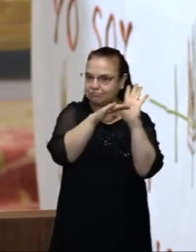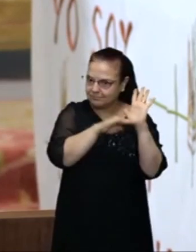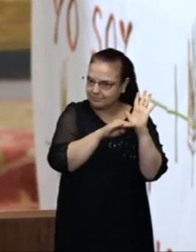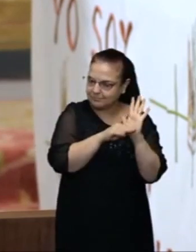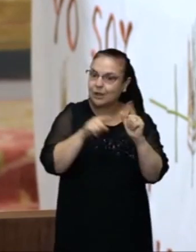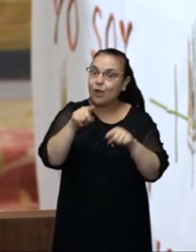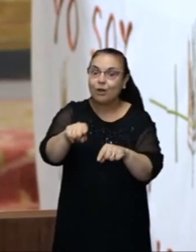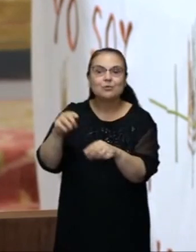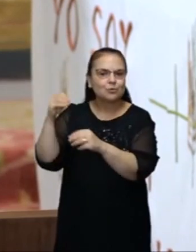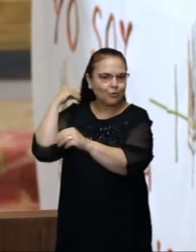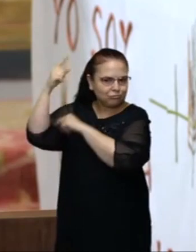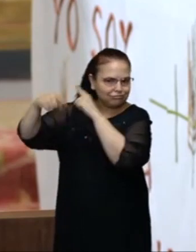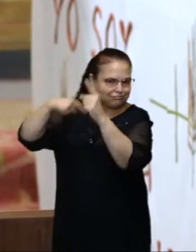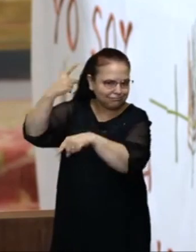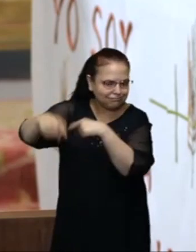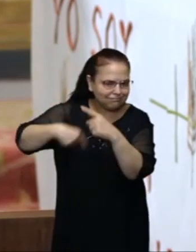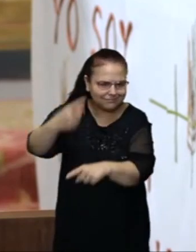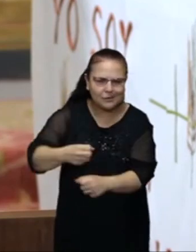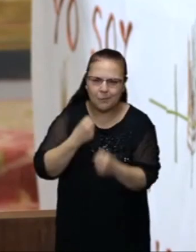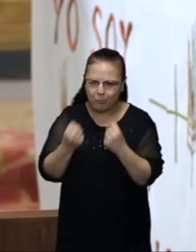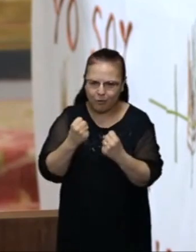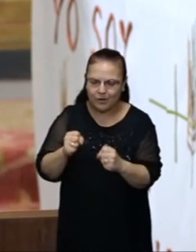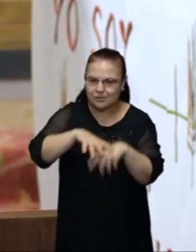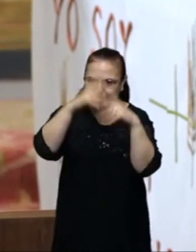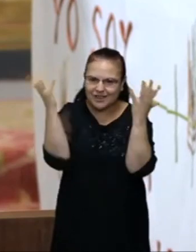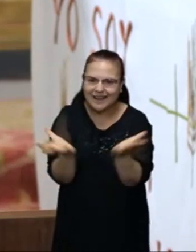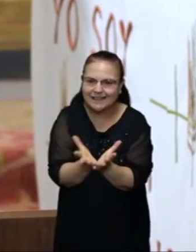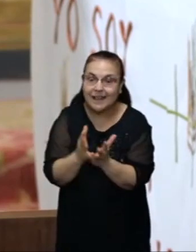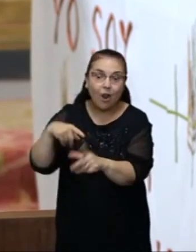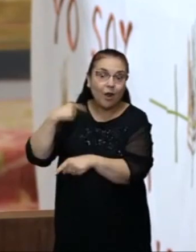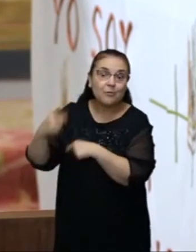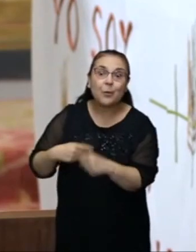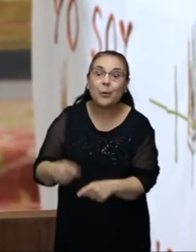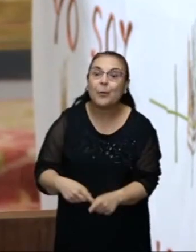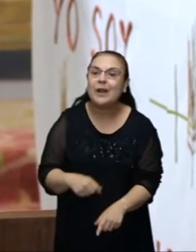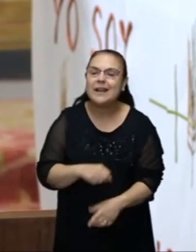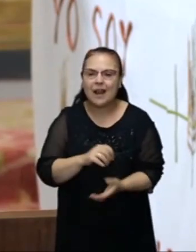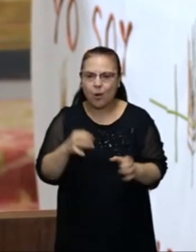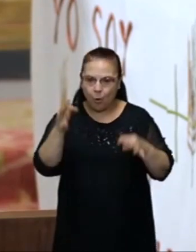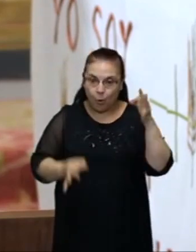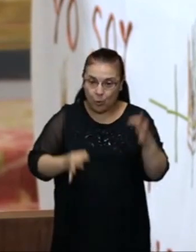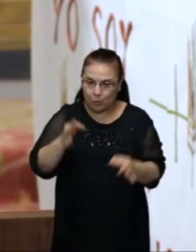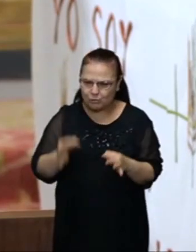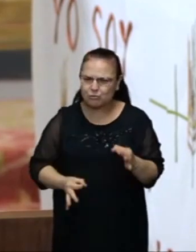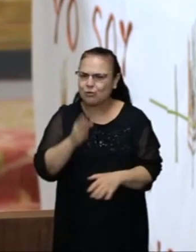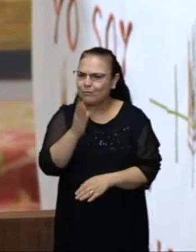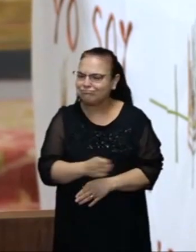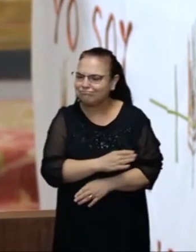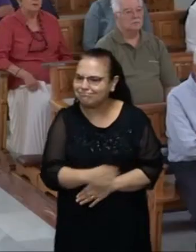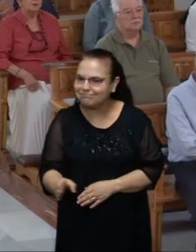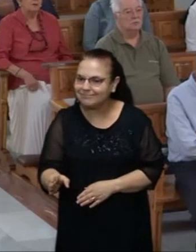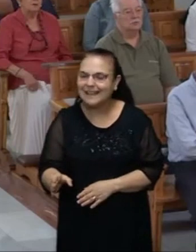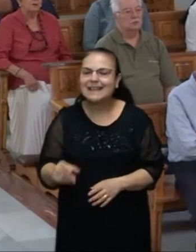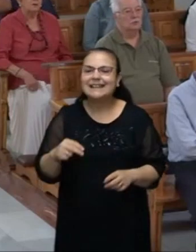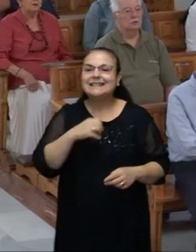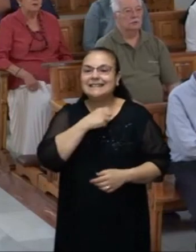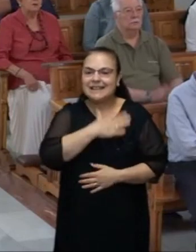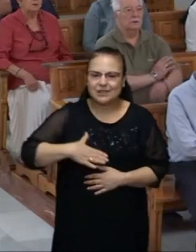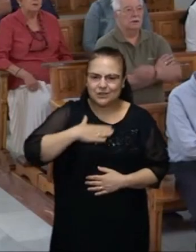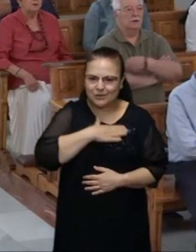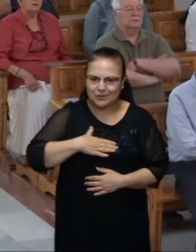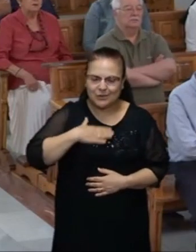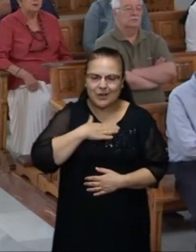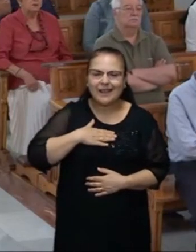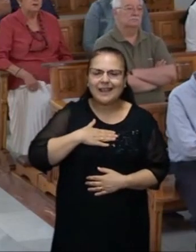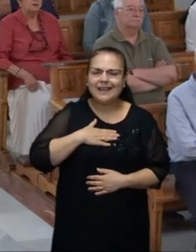linaje será poderoso en la tierra. La descendencia del justo será bendita. Dichoso